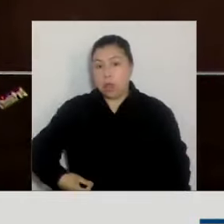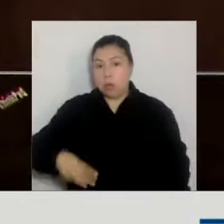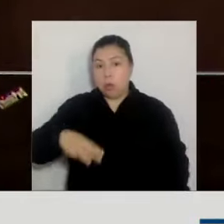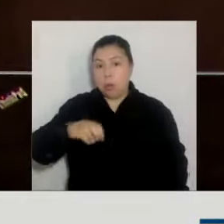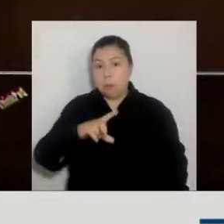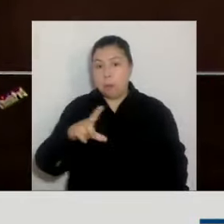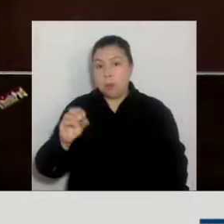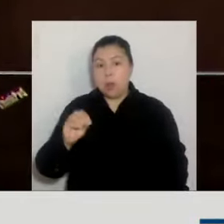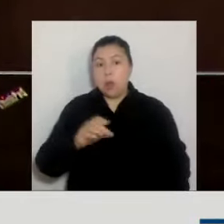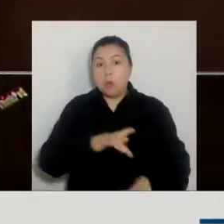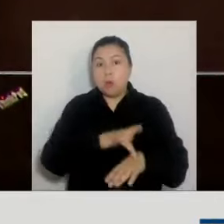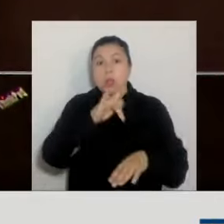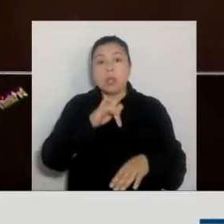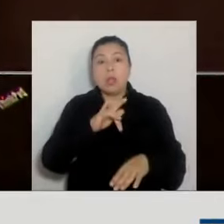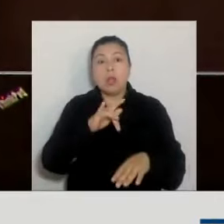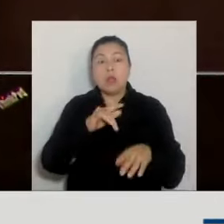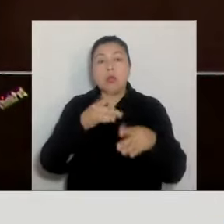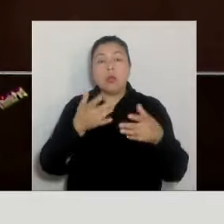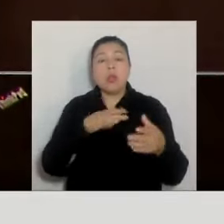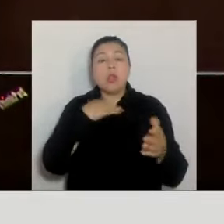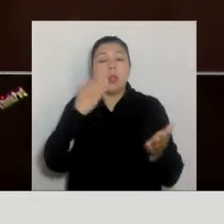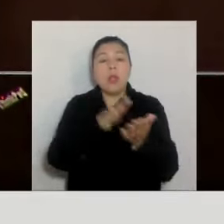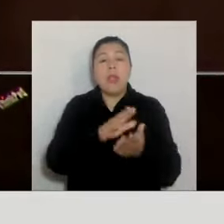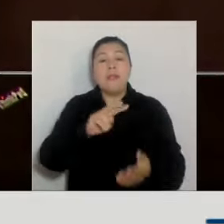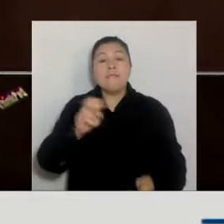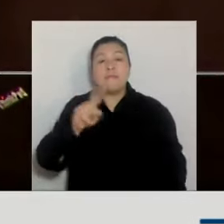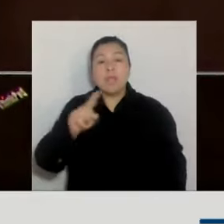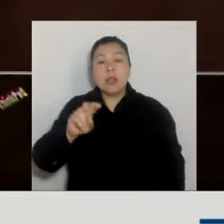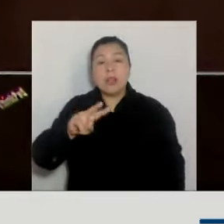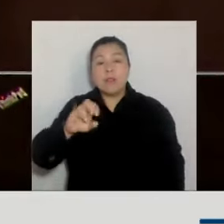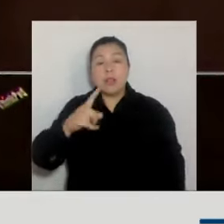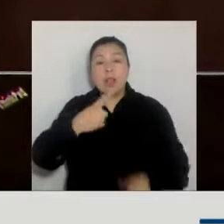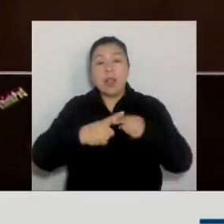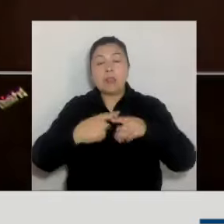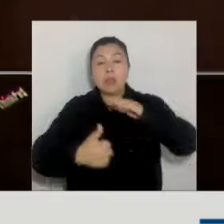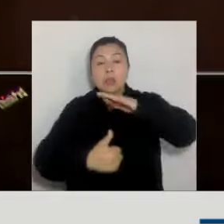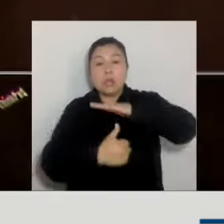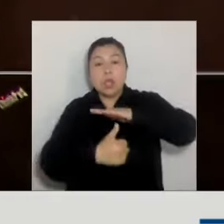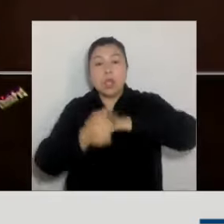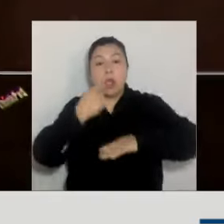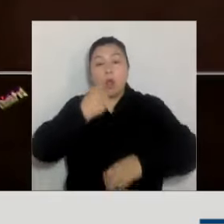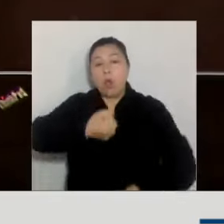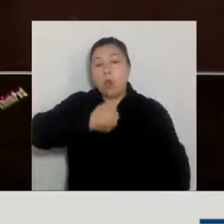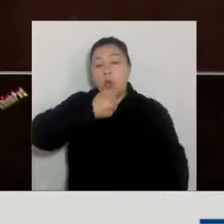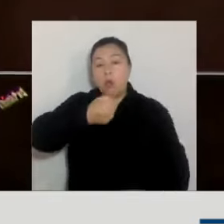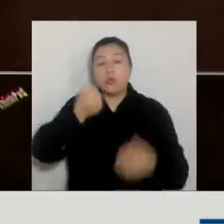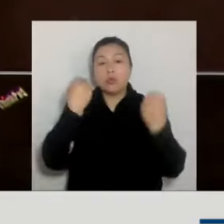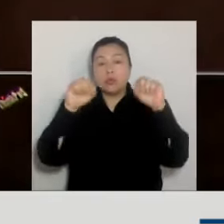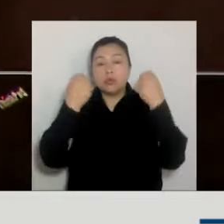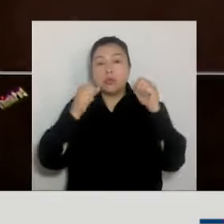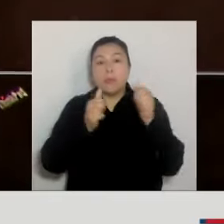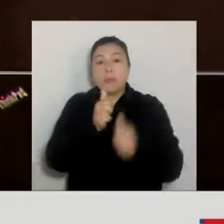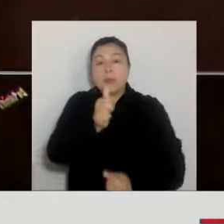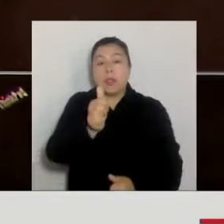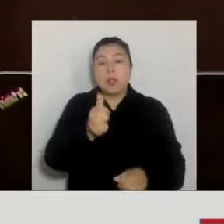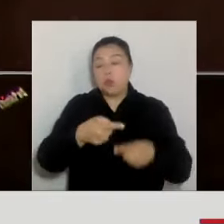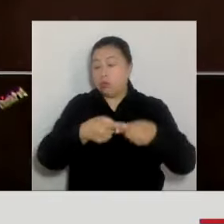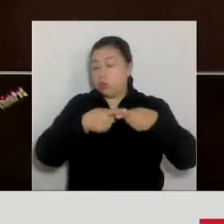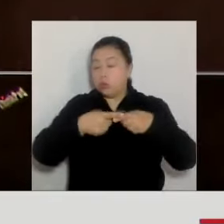sensible fallecimiento de Don Carlos Vargas Vidal el exconcejal locutor deportivo y dirigente social de la ciudad de